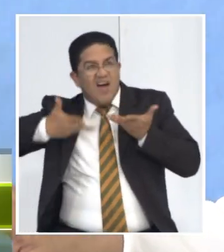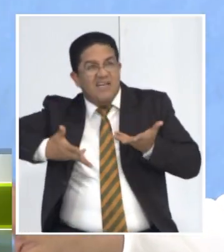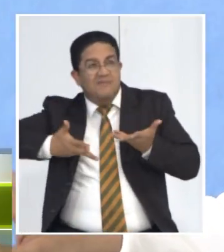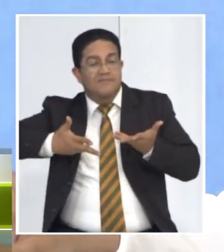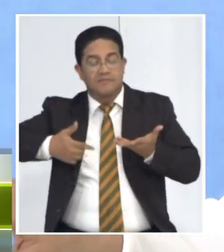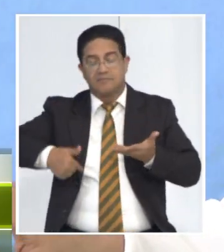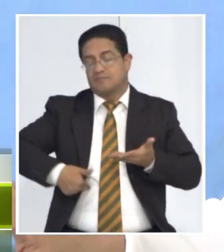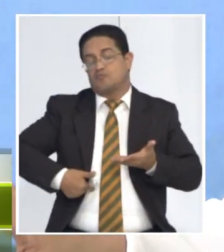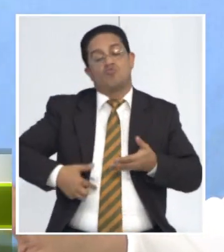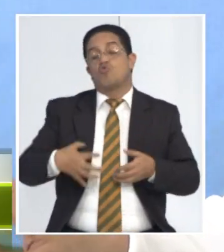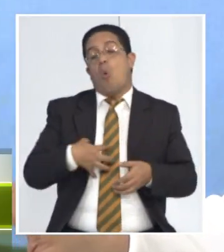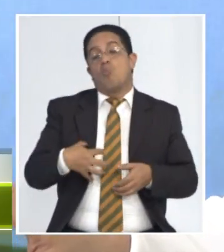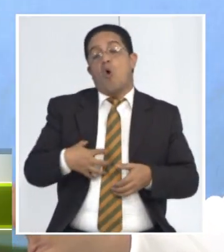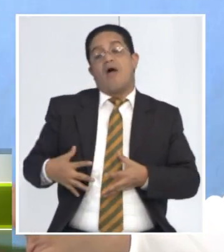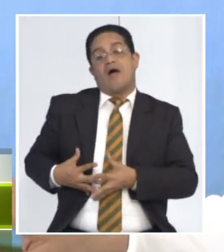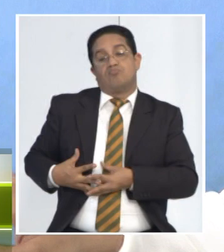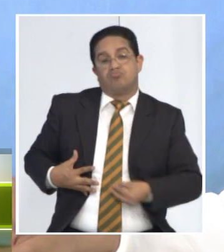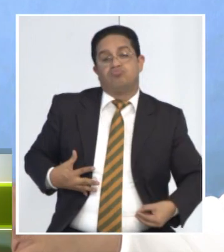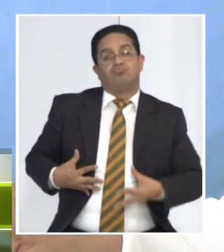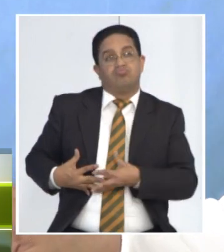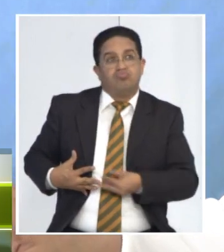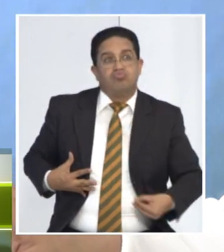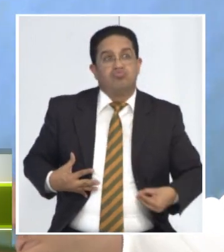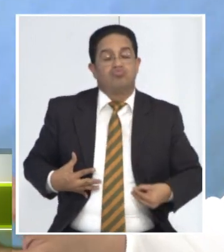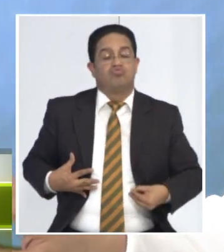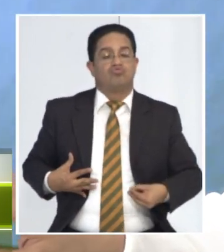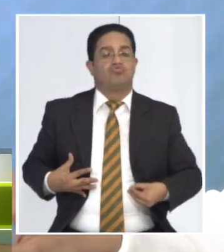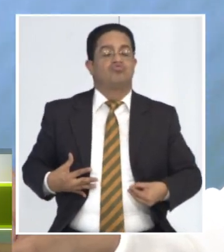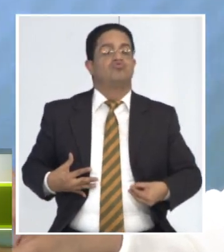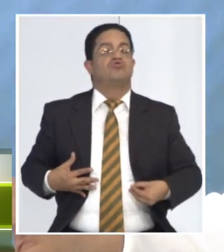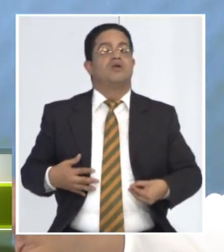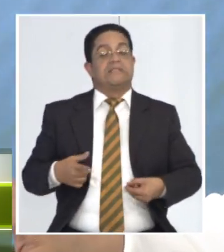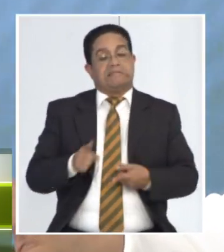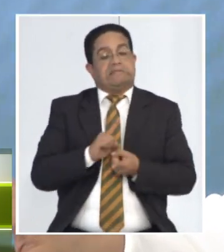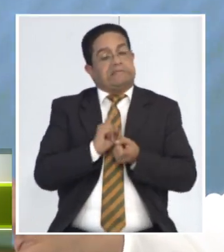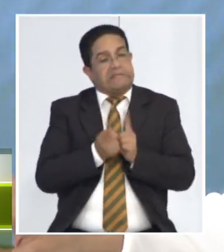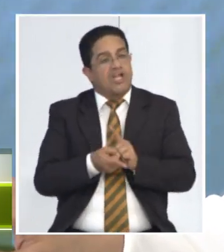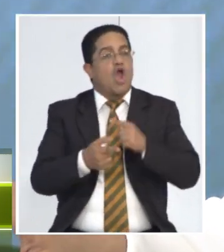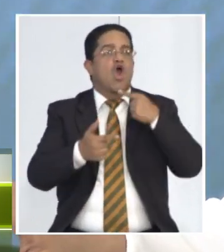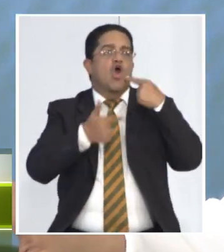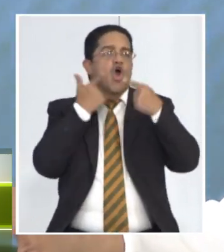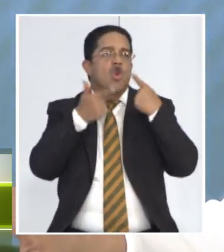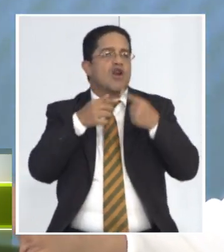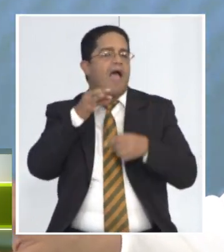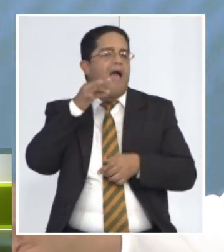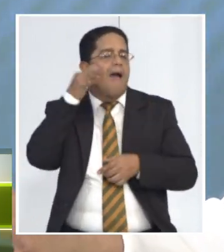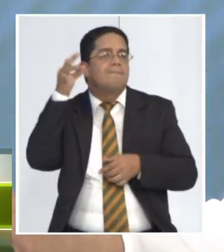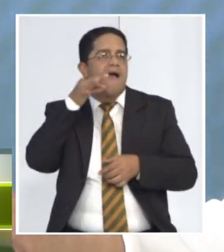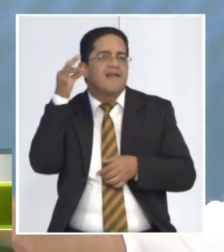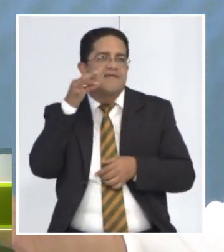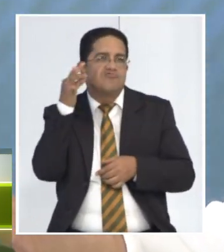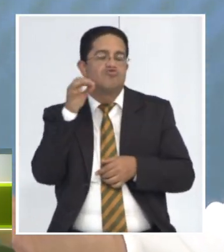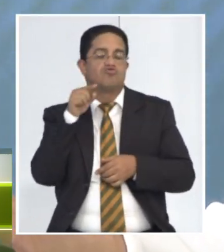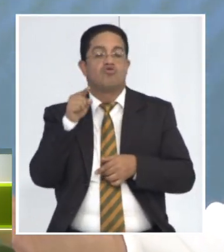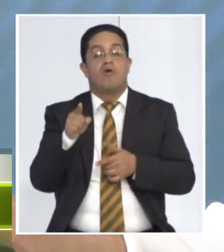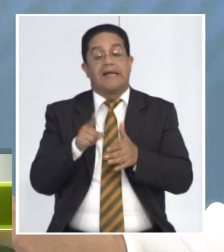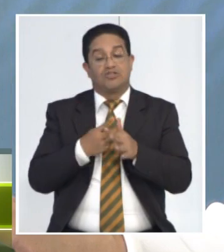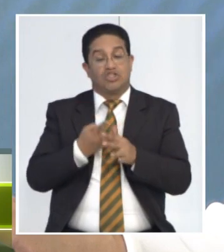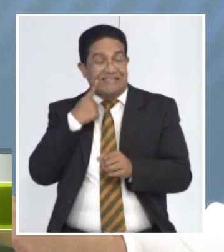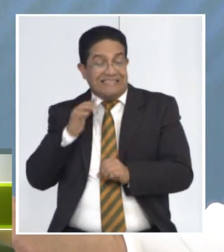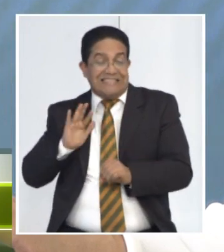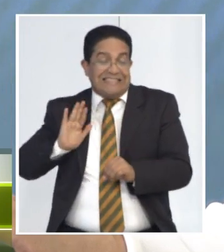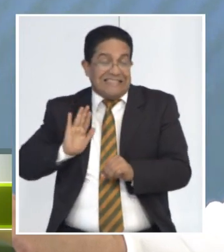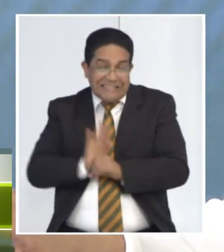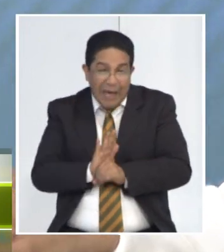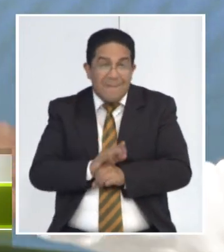pueda drenar adecuadamente a través de estos conductos, es lo que hace que algunos pacientes se pongan amarillos, ¿no? Y tengan ictericia. Y cuando están ahí, pues